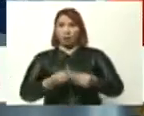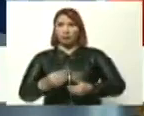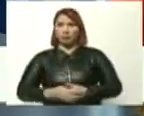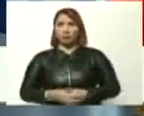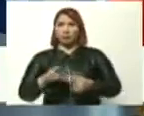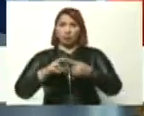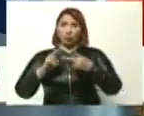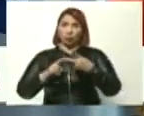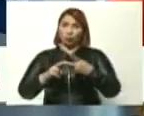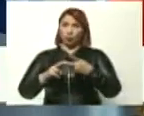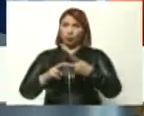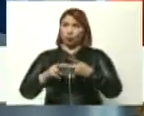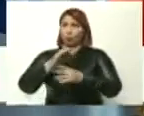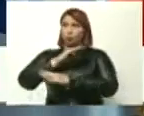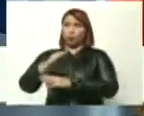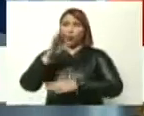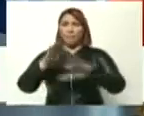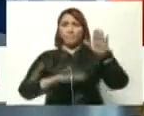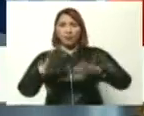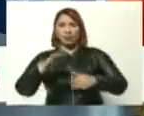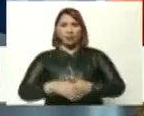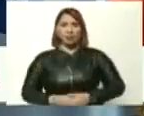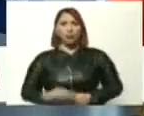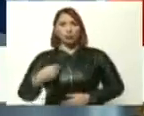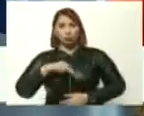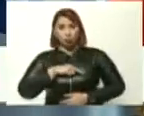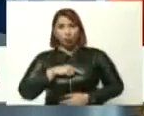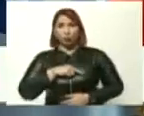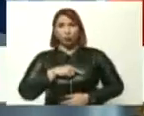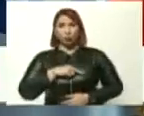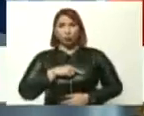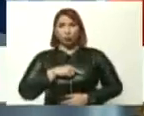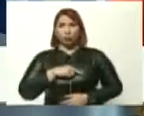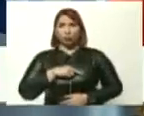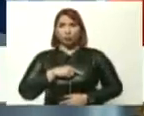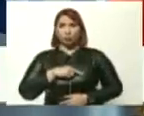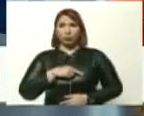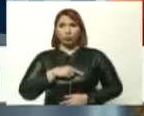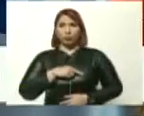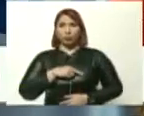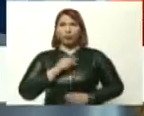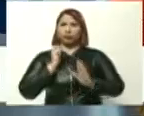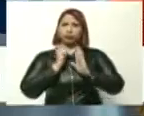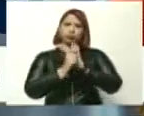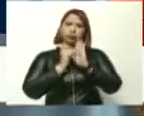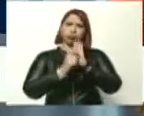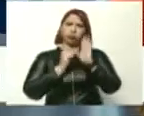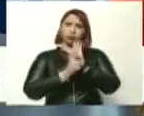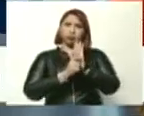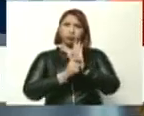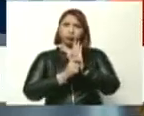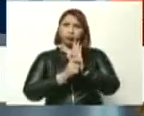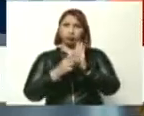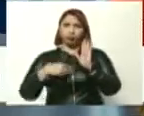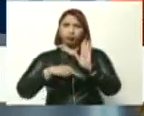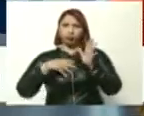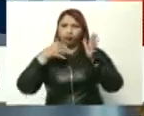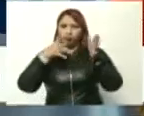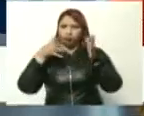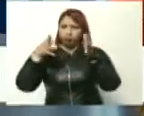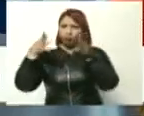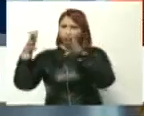recurso de apelación, a pesar de que nosotros hemos, incluso por circulares escritas, hemos instruido,